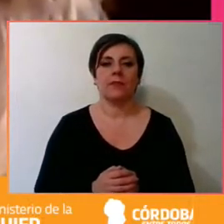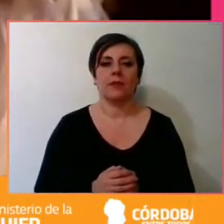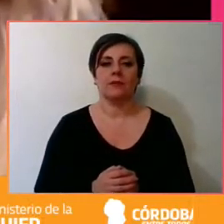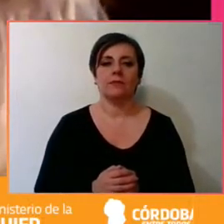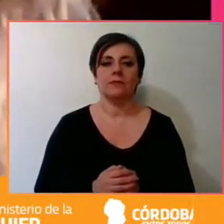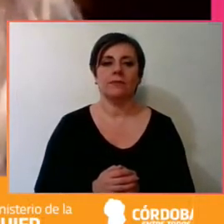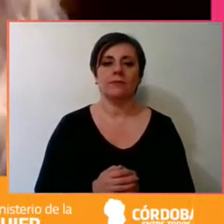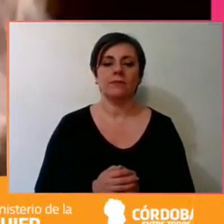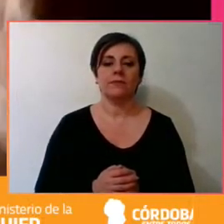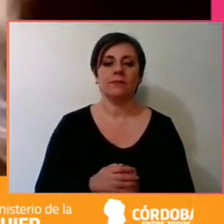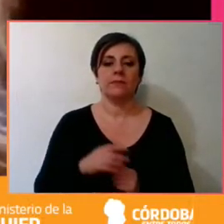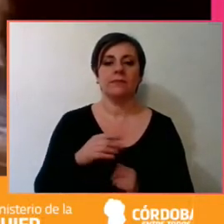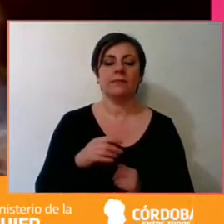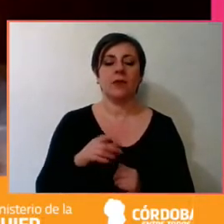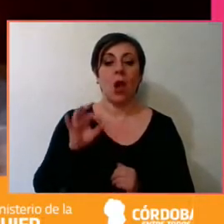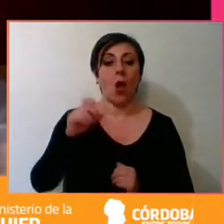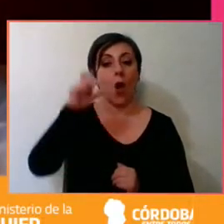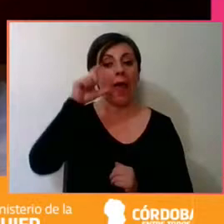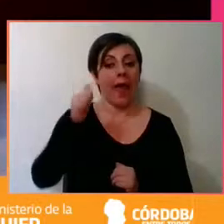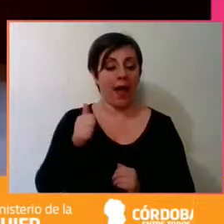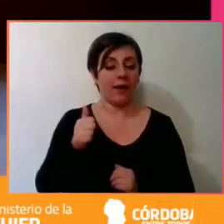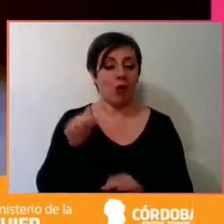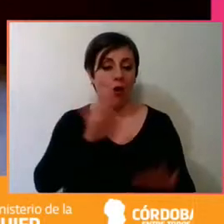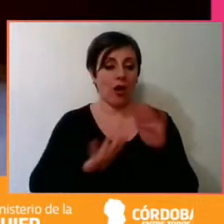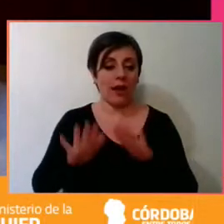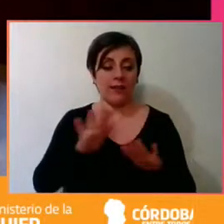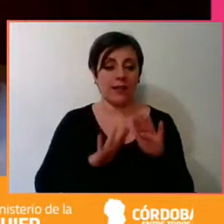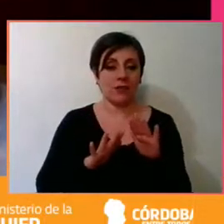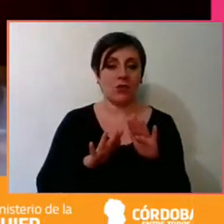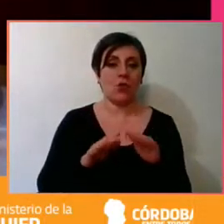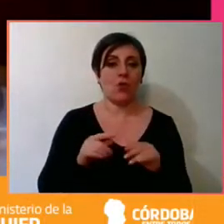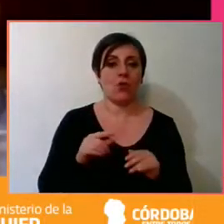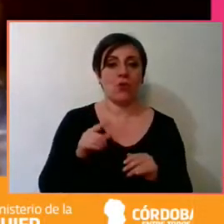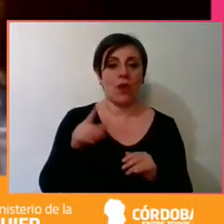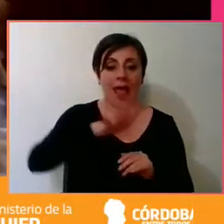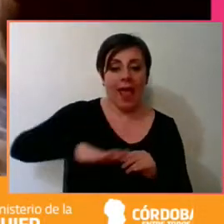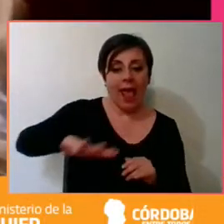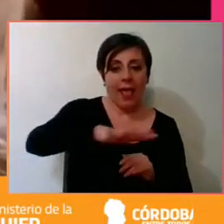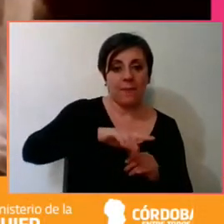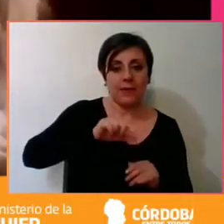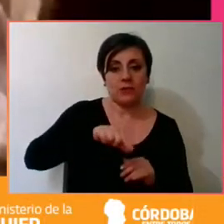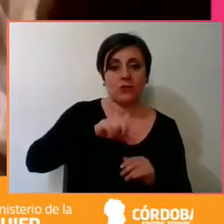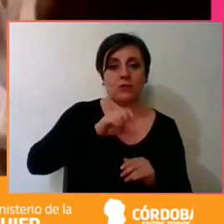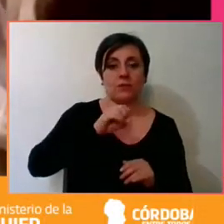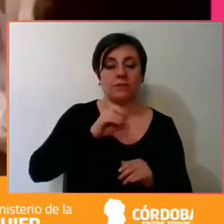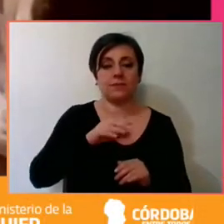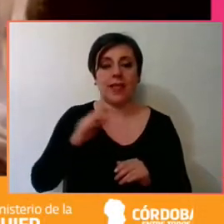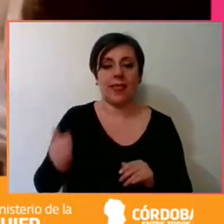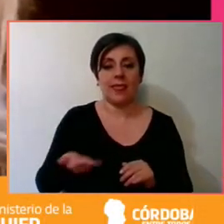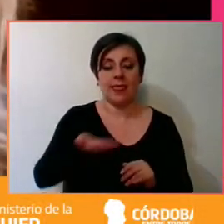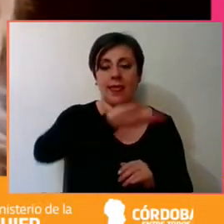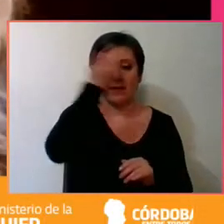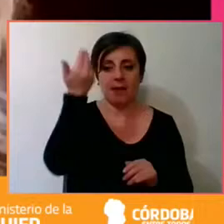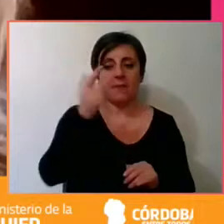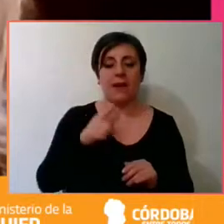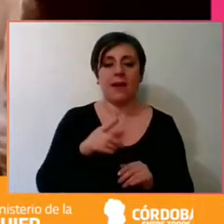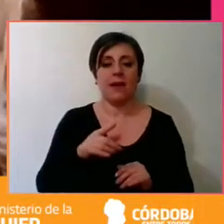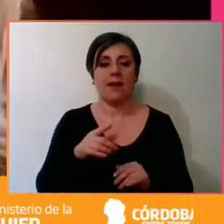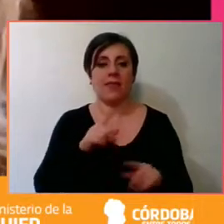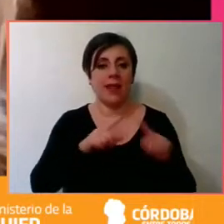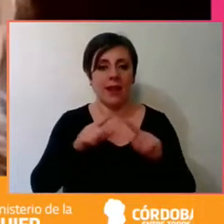La organización de la OEA tiene un espacio que se llama la Asamblea de Delegadas, donde están